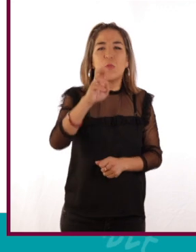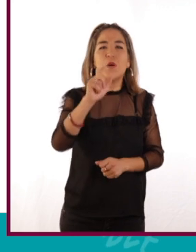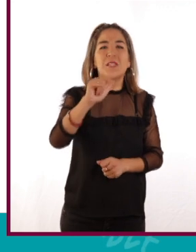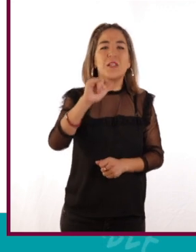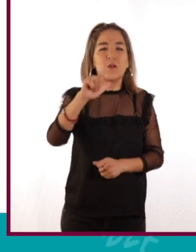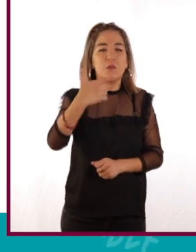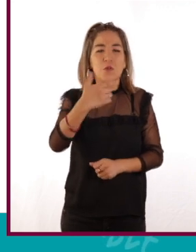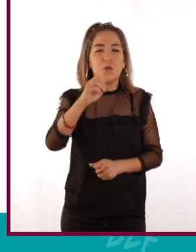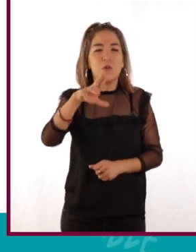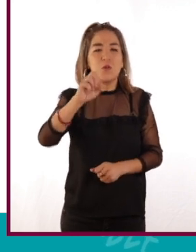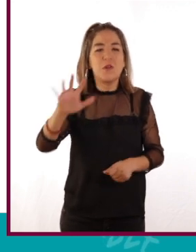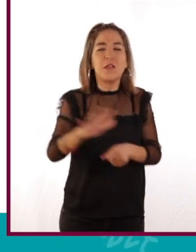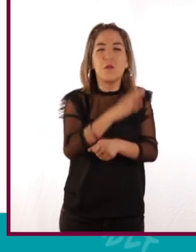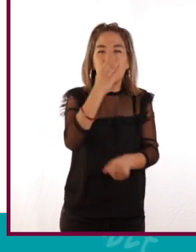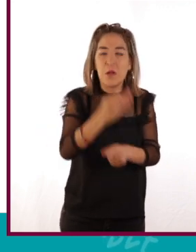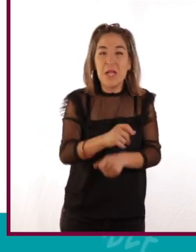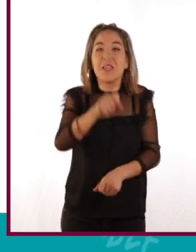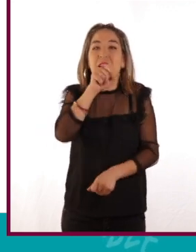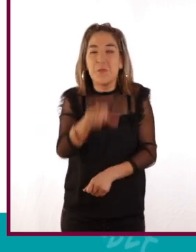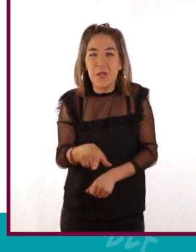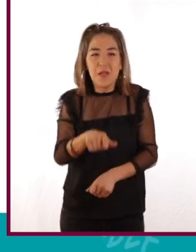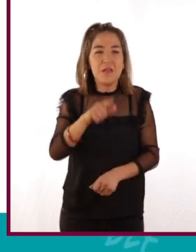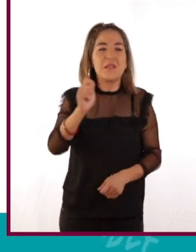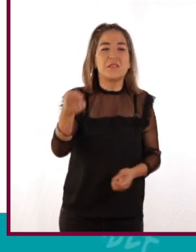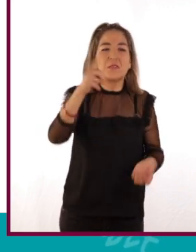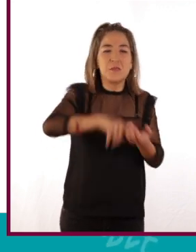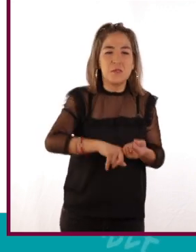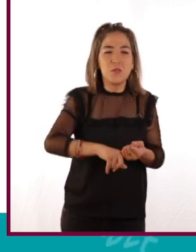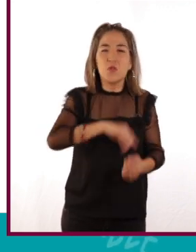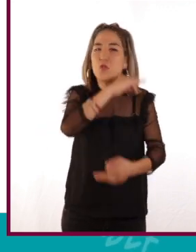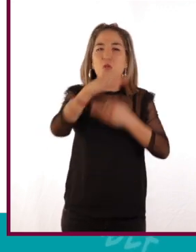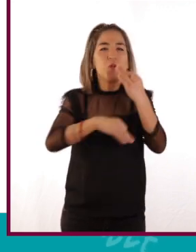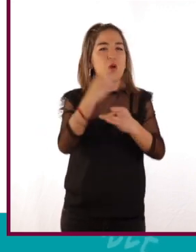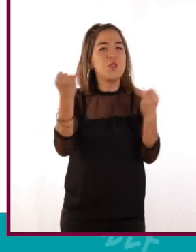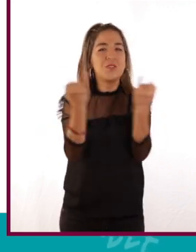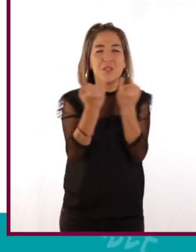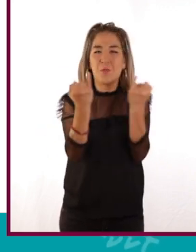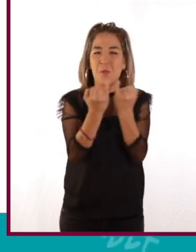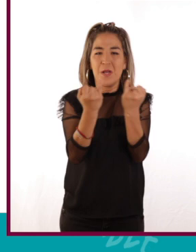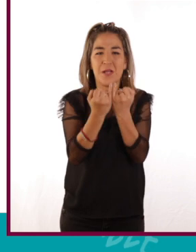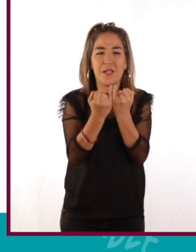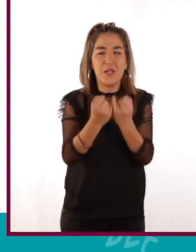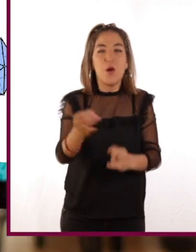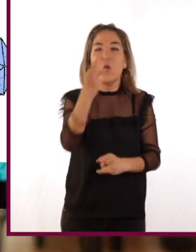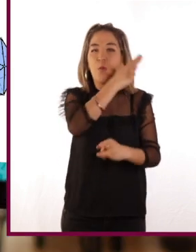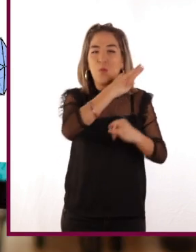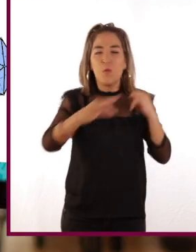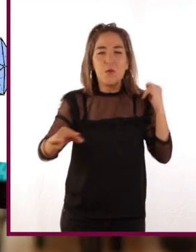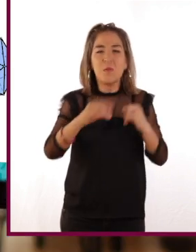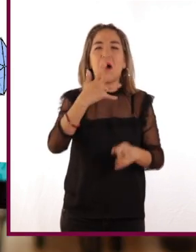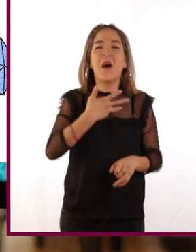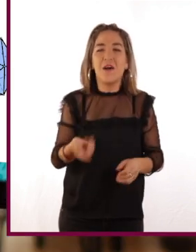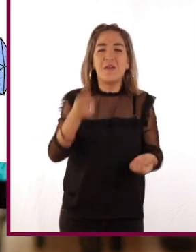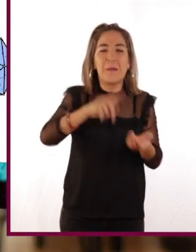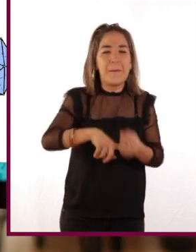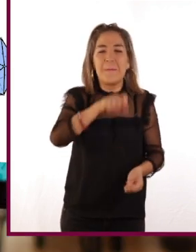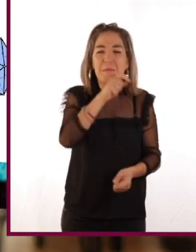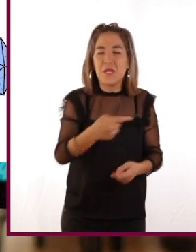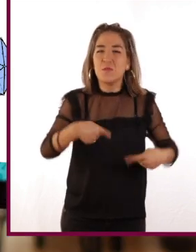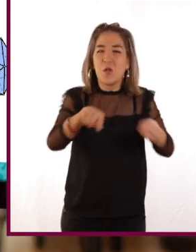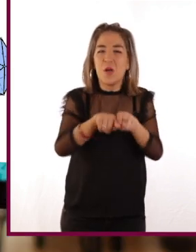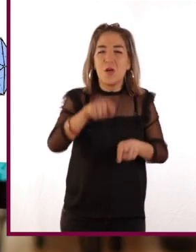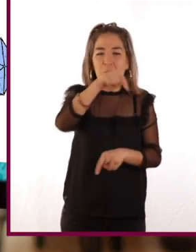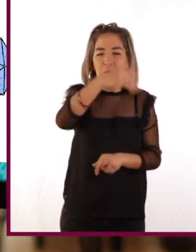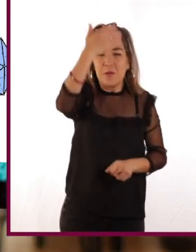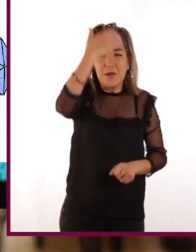polígonos regulares y además son polígonos regulares que son todos iguales. Y finalmente tienen la